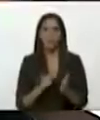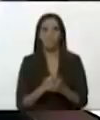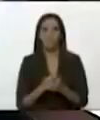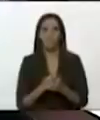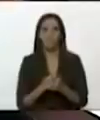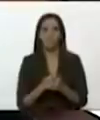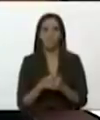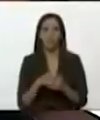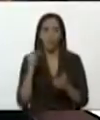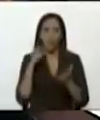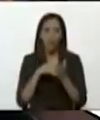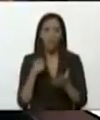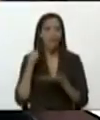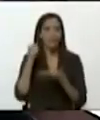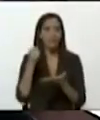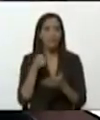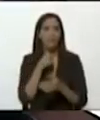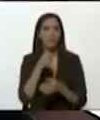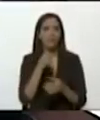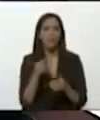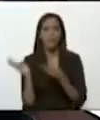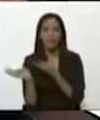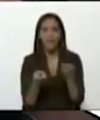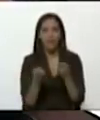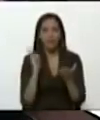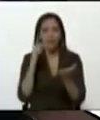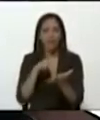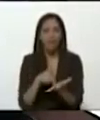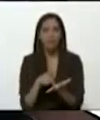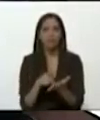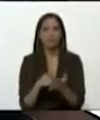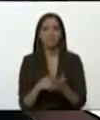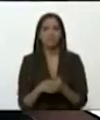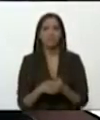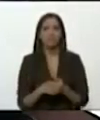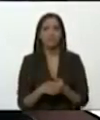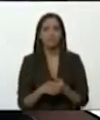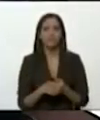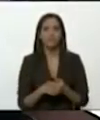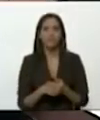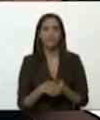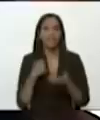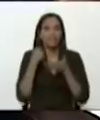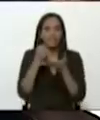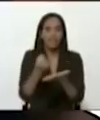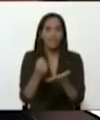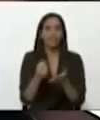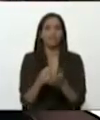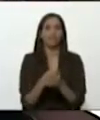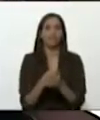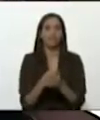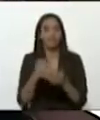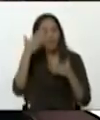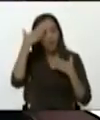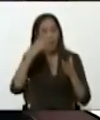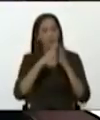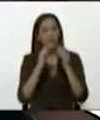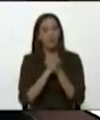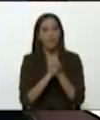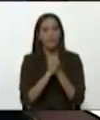ir hoy al premio del periodismo. Nos invitaron para que fuéramos para allá a presenciar la entrega de los premios. Saludo a todos los compañeros que